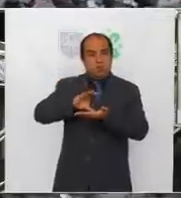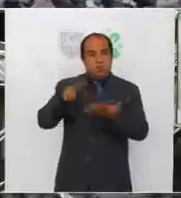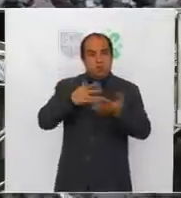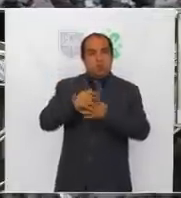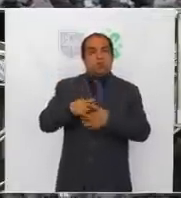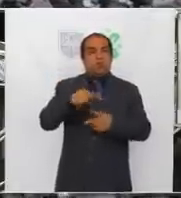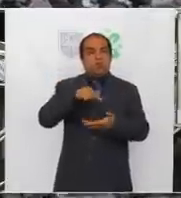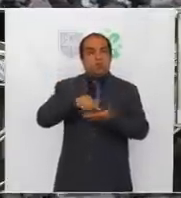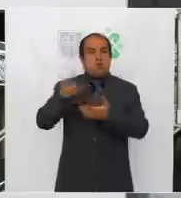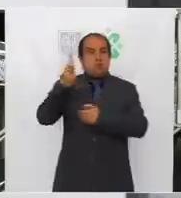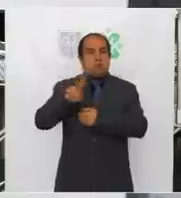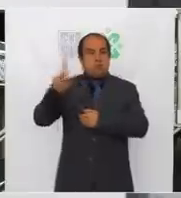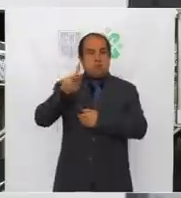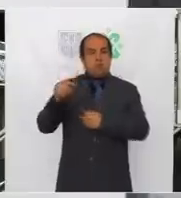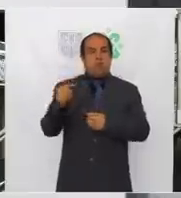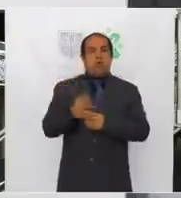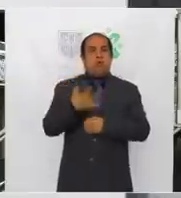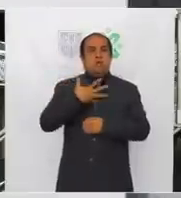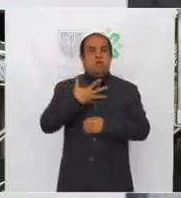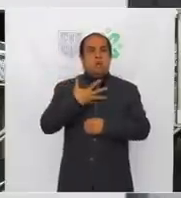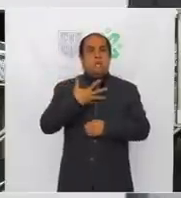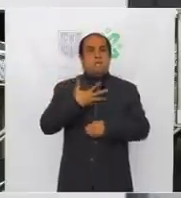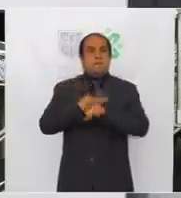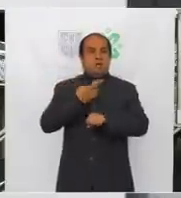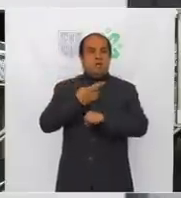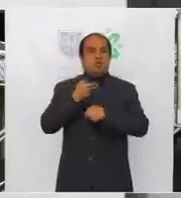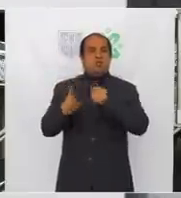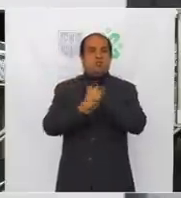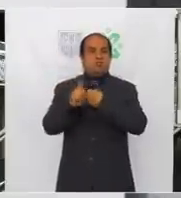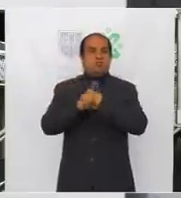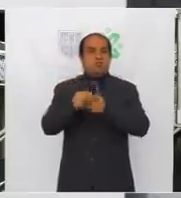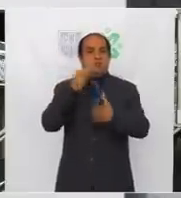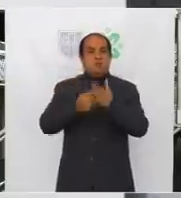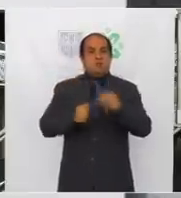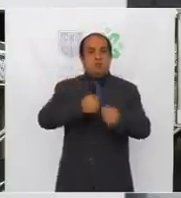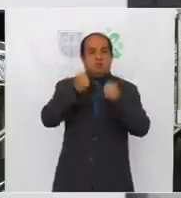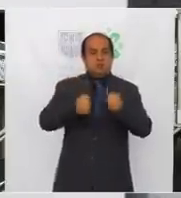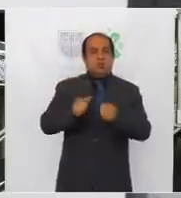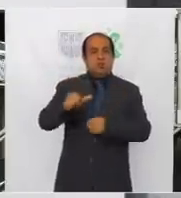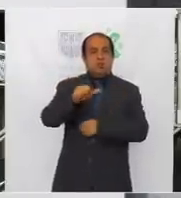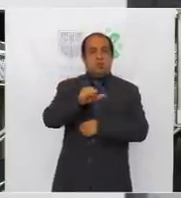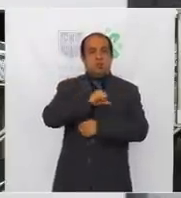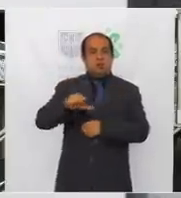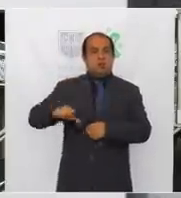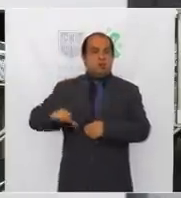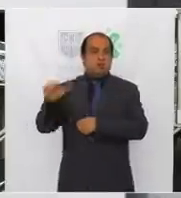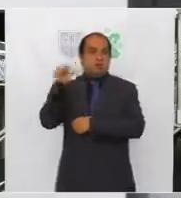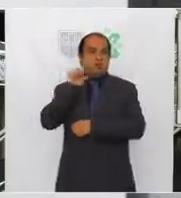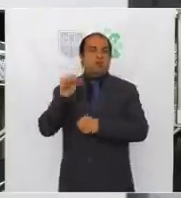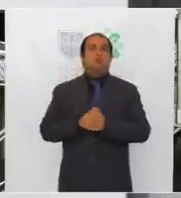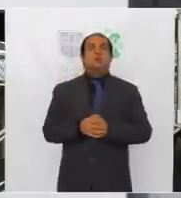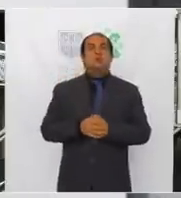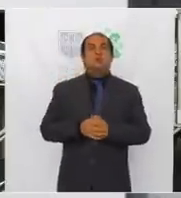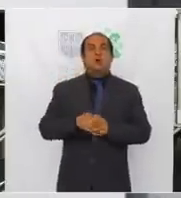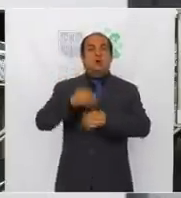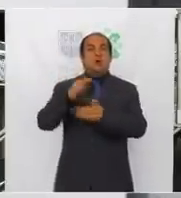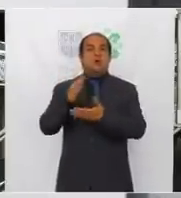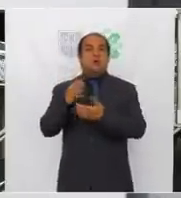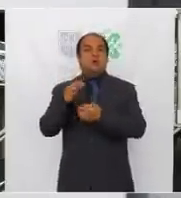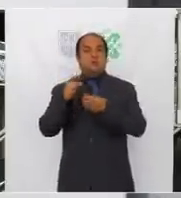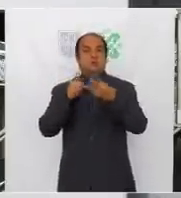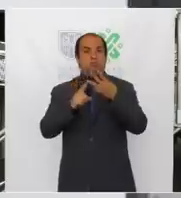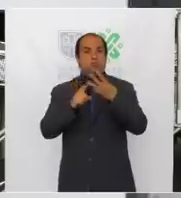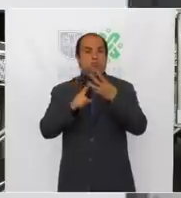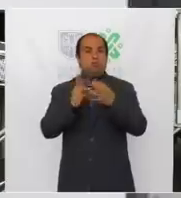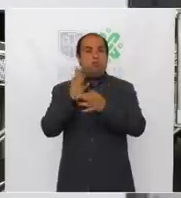una de las que tiene mayores problemas de inseguridad aquí en la alcaldía de Azcapotzalco. Y la otra que decía